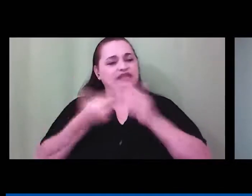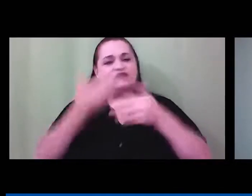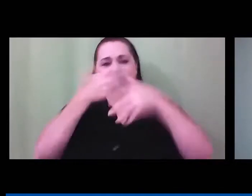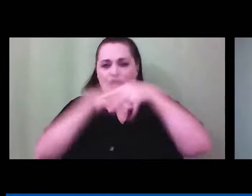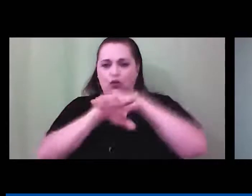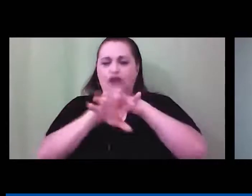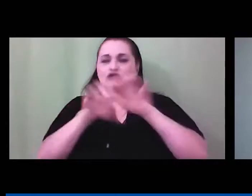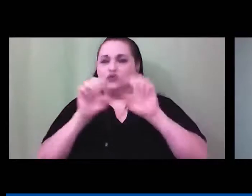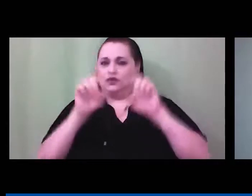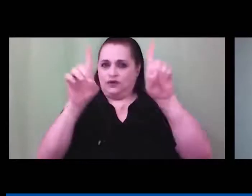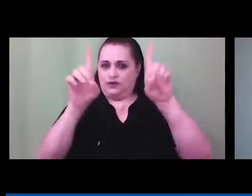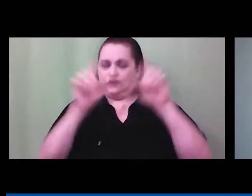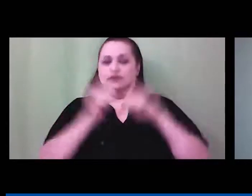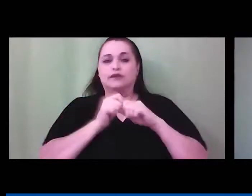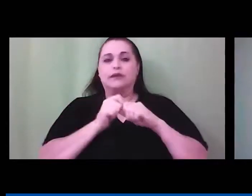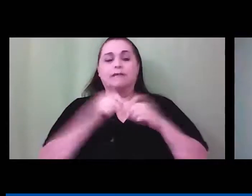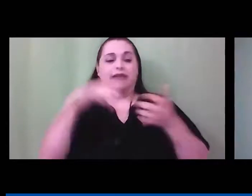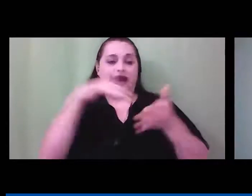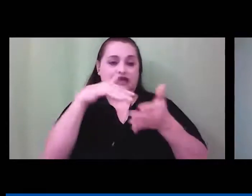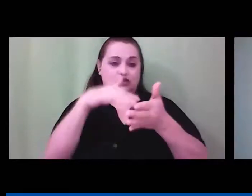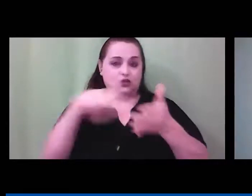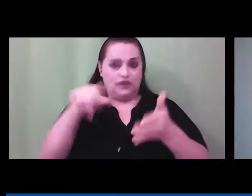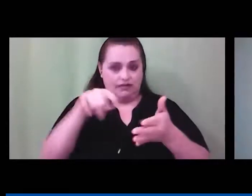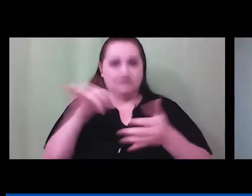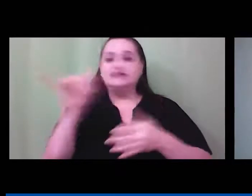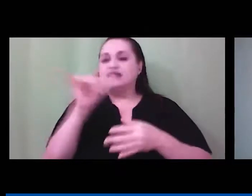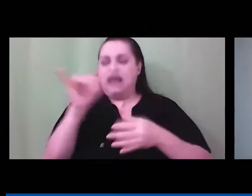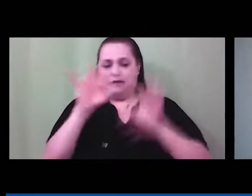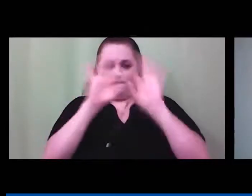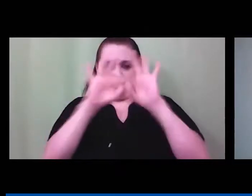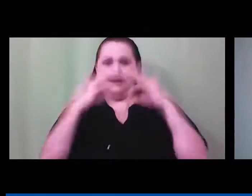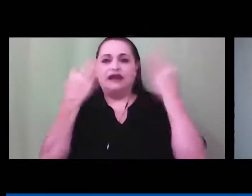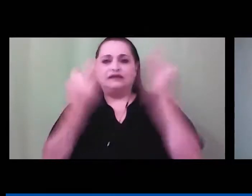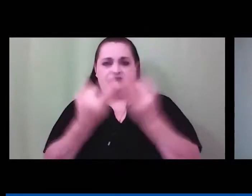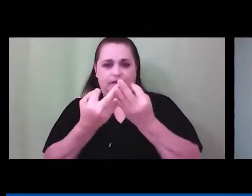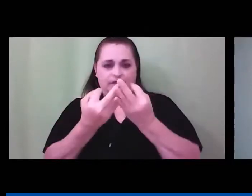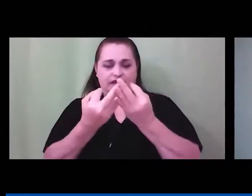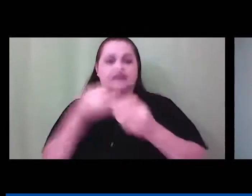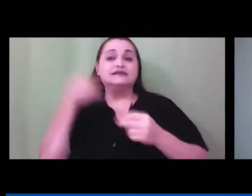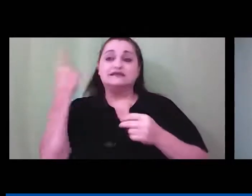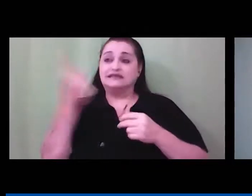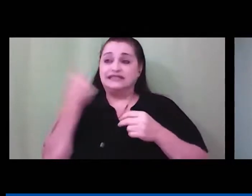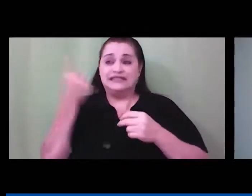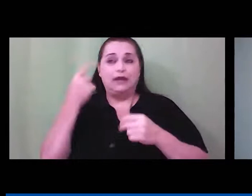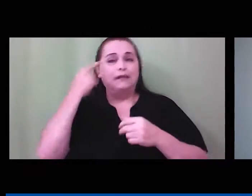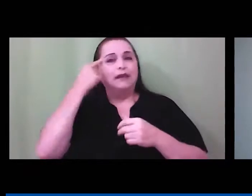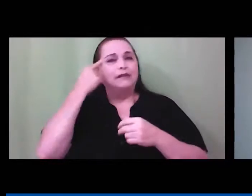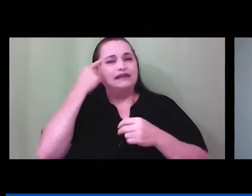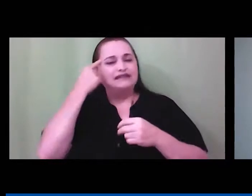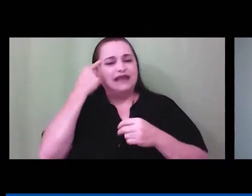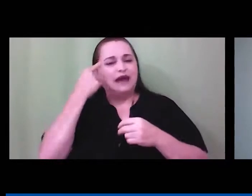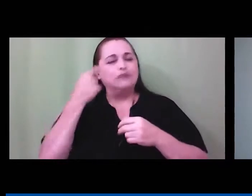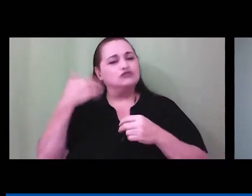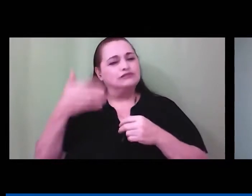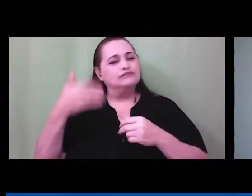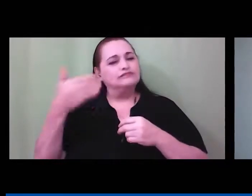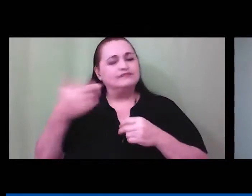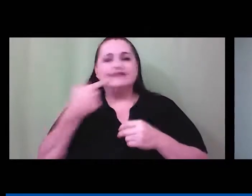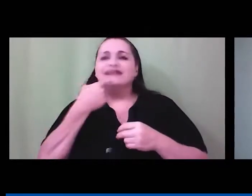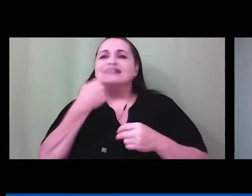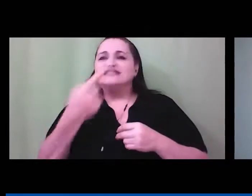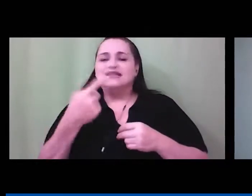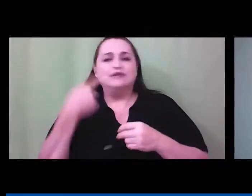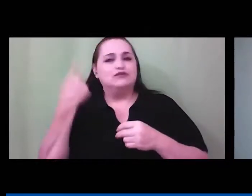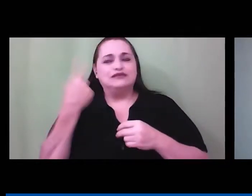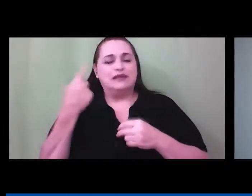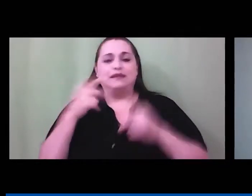educativa para el estudiantado, pero también para sus familias. Siempre pensamos y con mucha frecuencia mencionamos a las